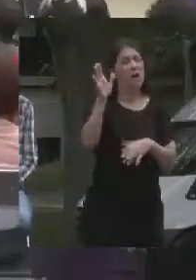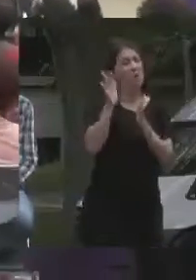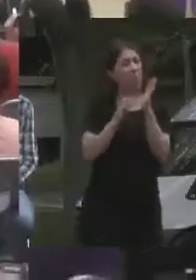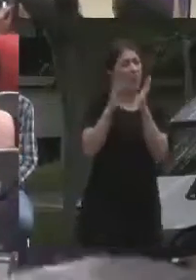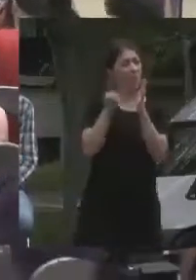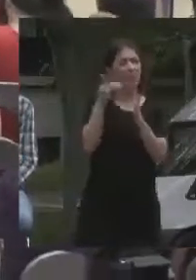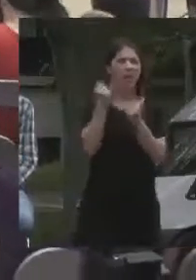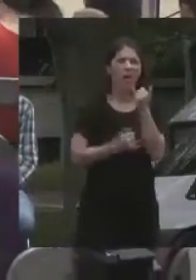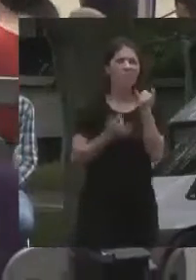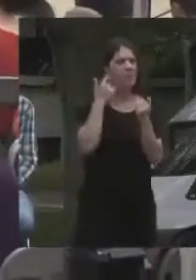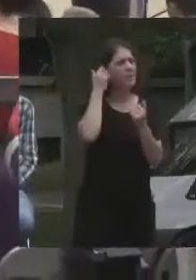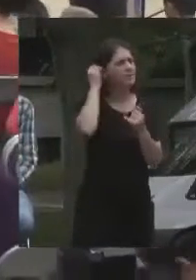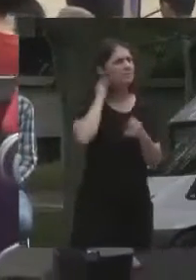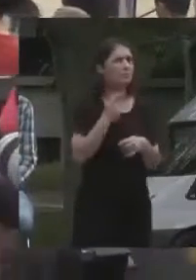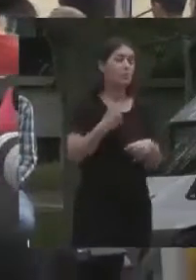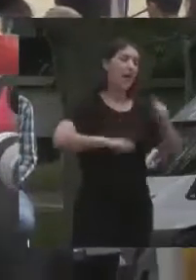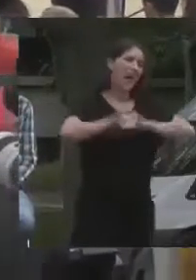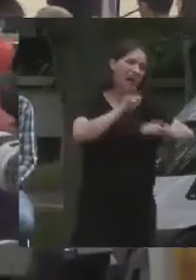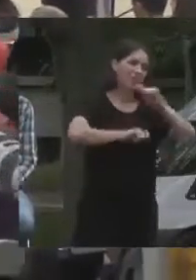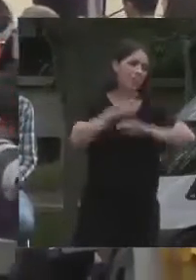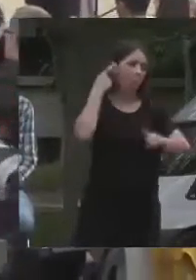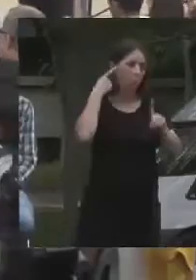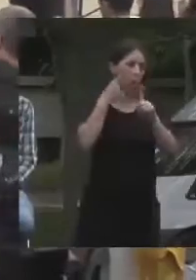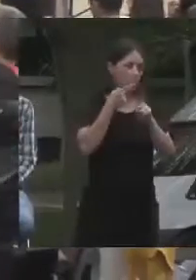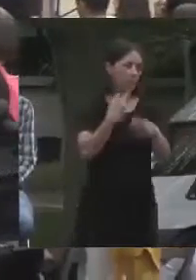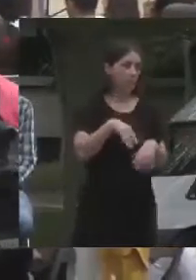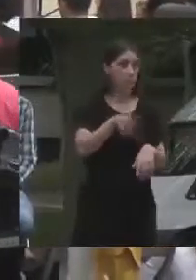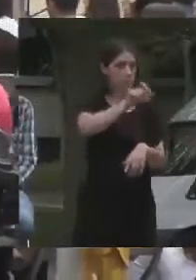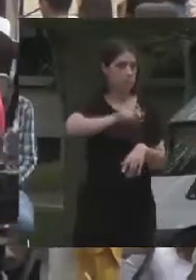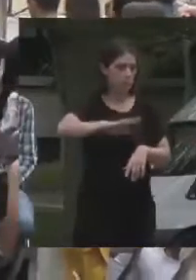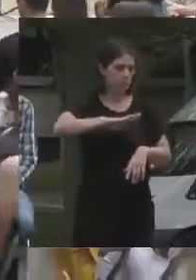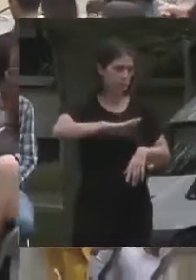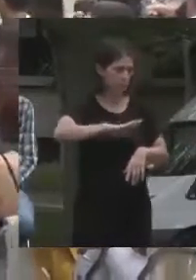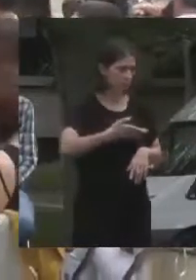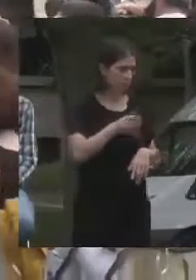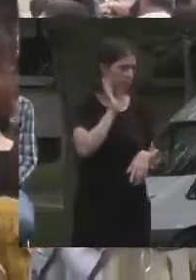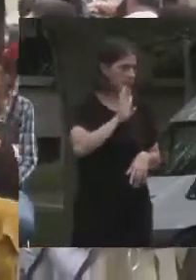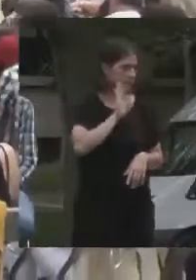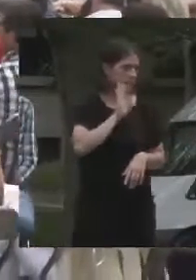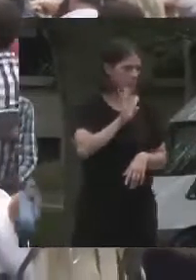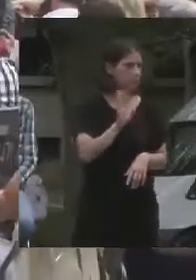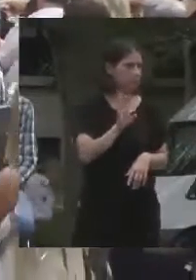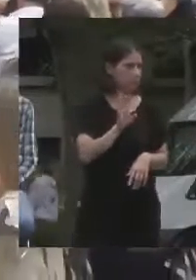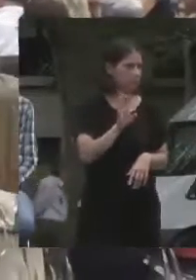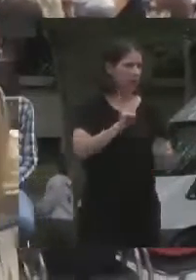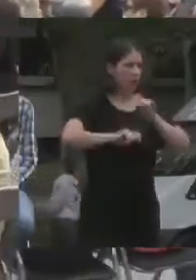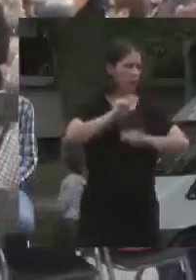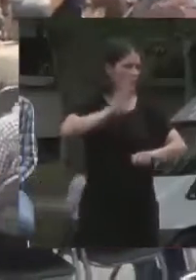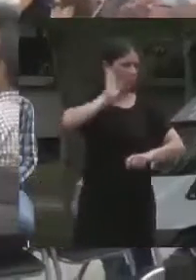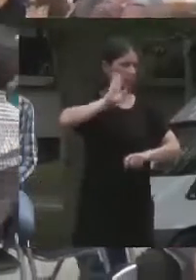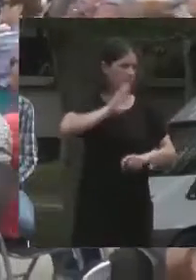está encausado por Asociación de Malhechores. Chámase Asociación de Malhechores.